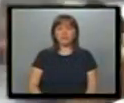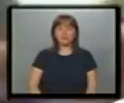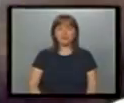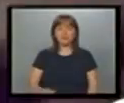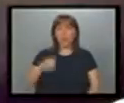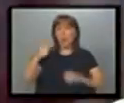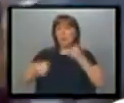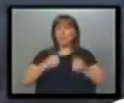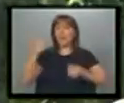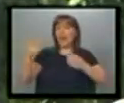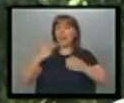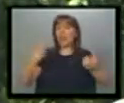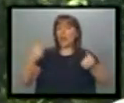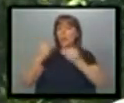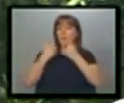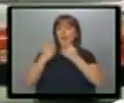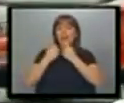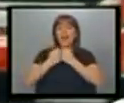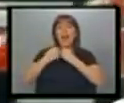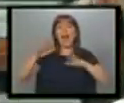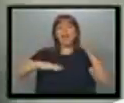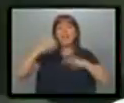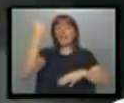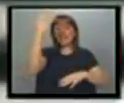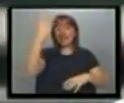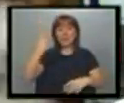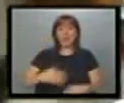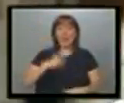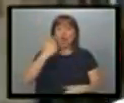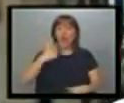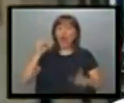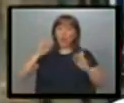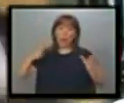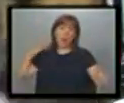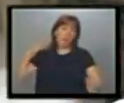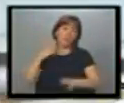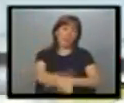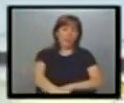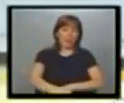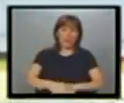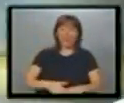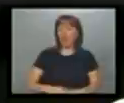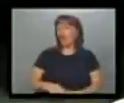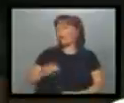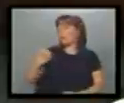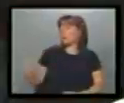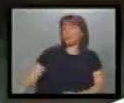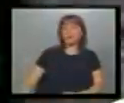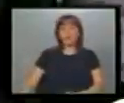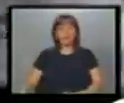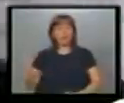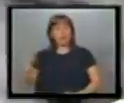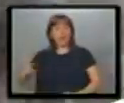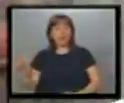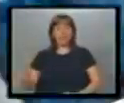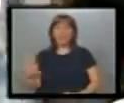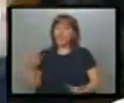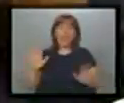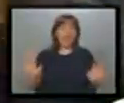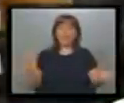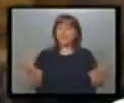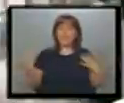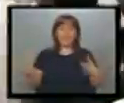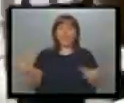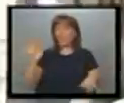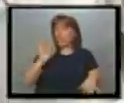Agresiones a otros conductores, semáforos en rojo, exceso de velocidad y descuidos al usuario forman parte del día a día de los choferes, que transportan